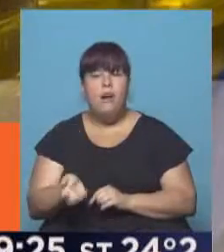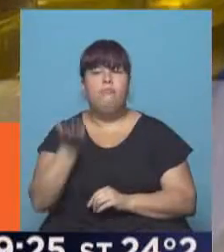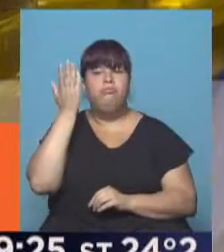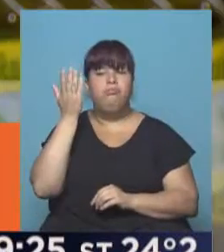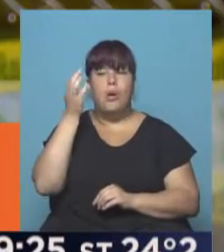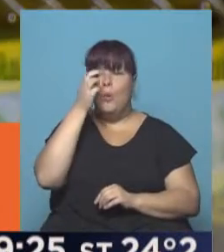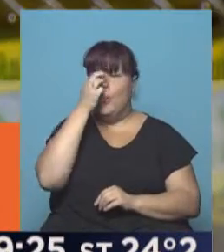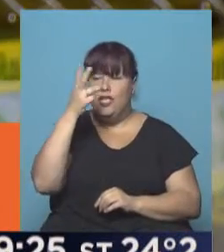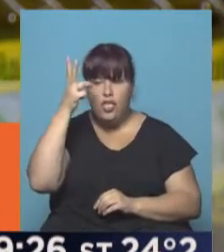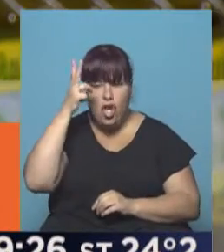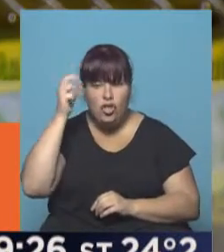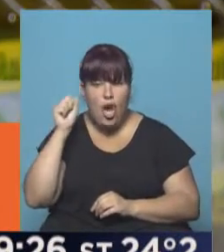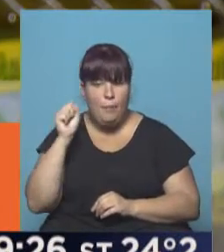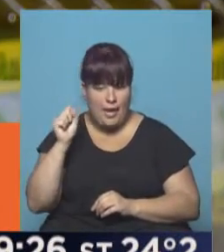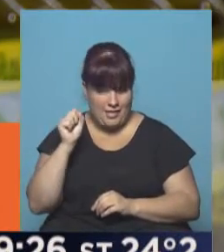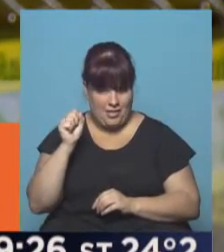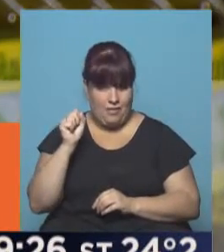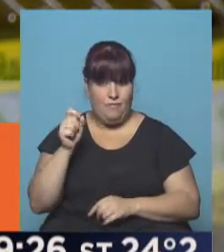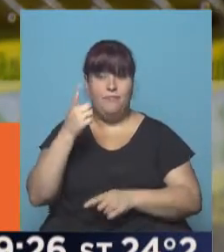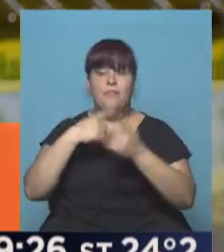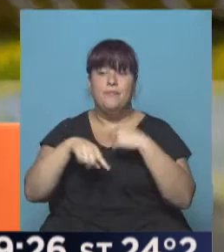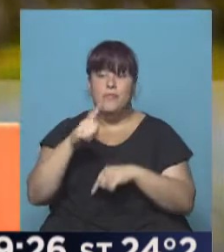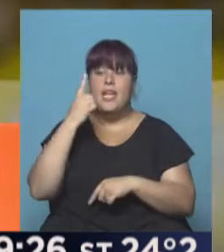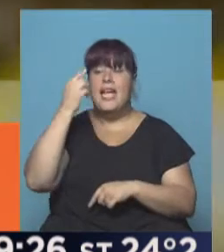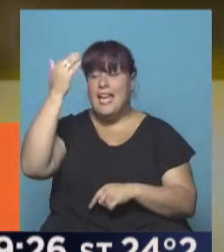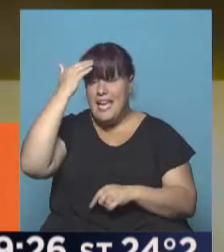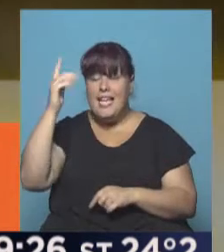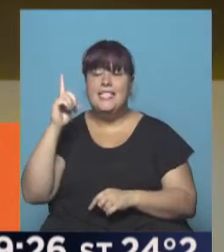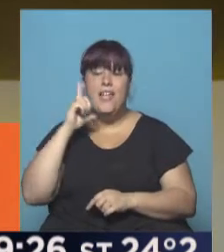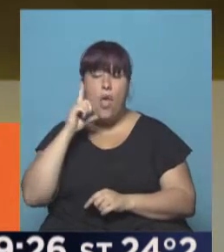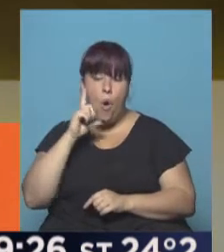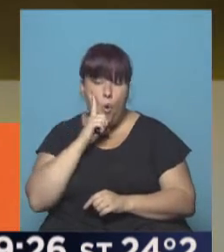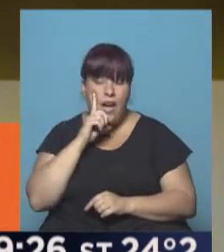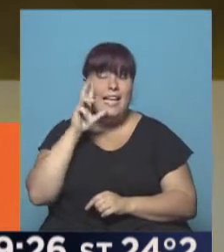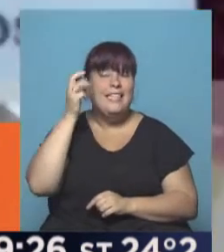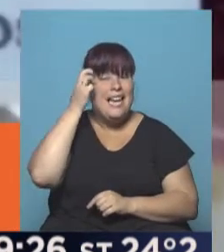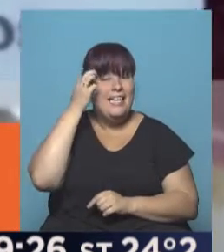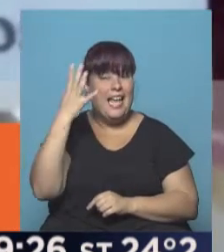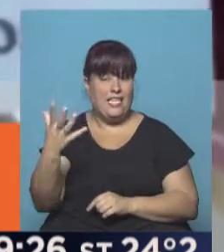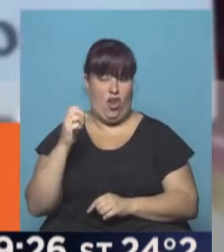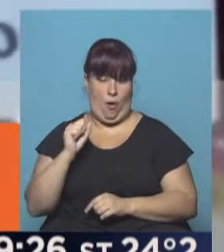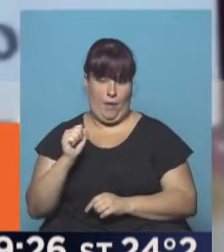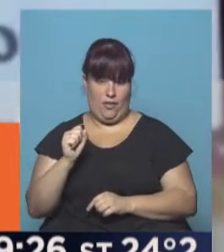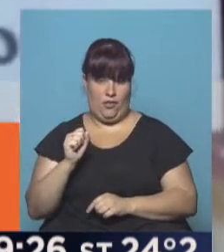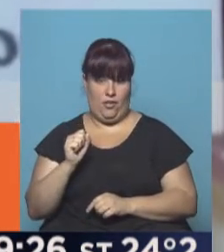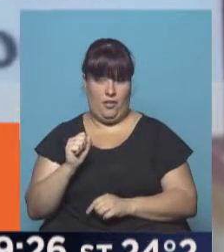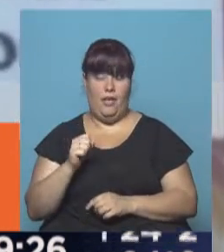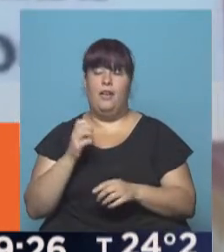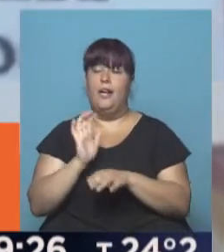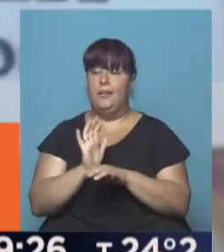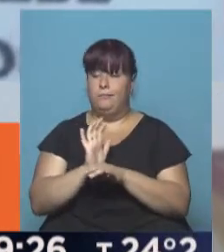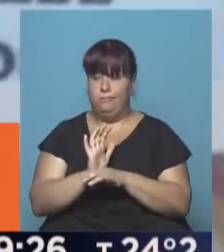al 28 pesos. Y el 15 de julio a 35 pesos. Es